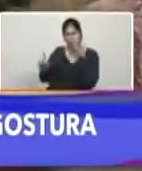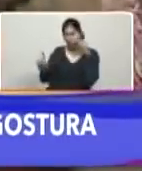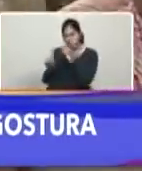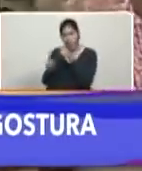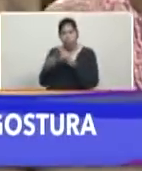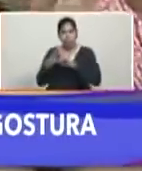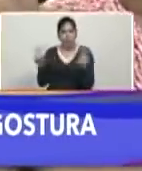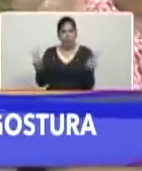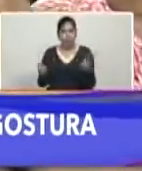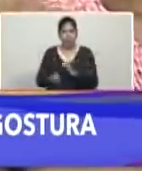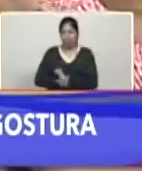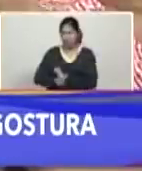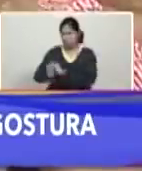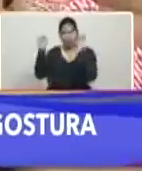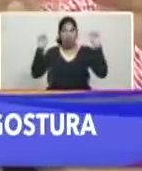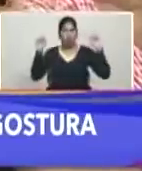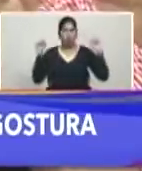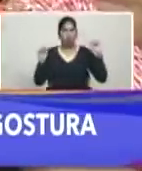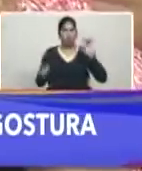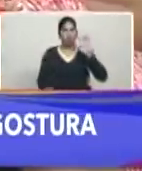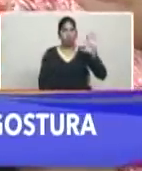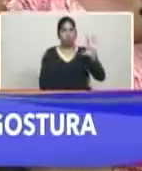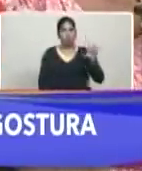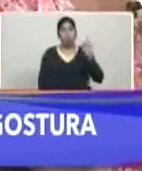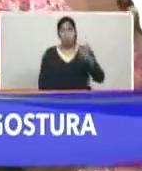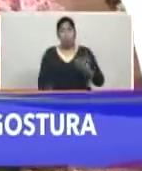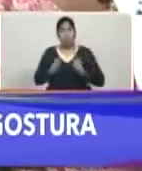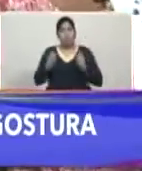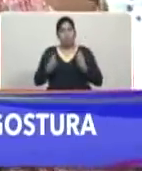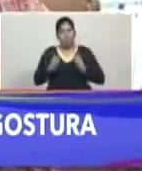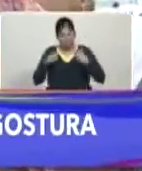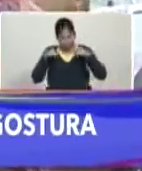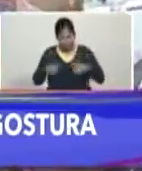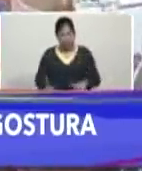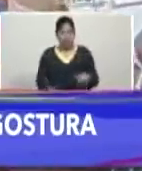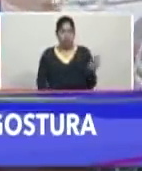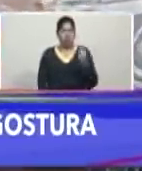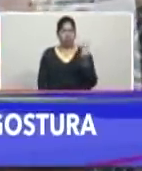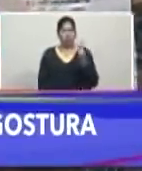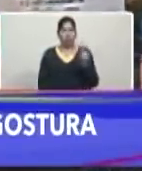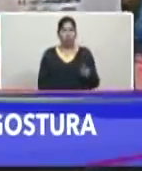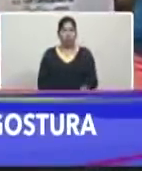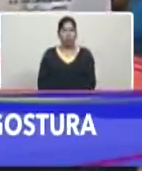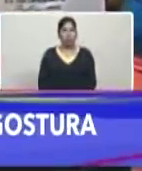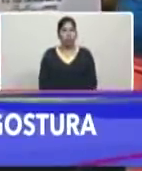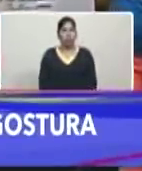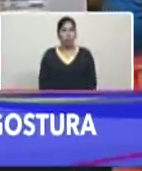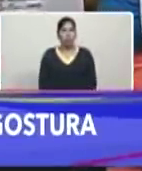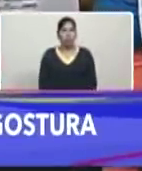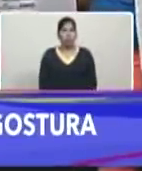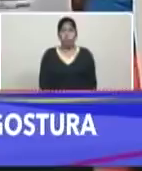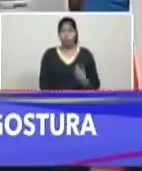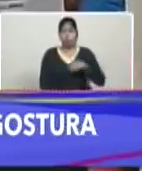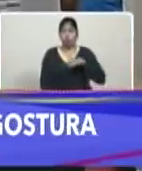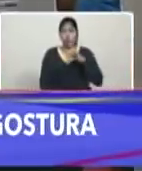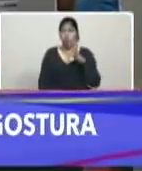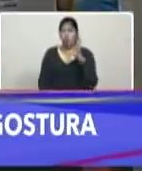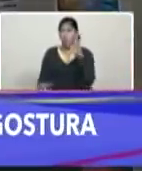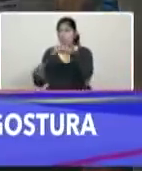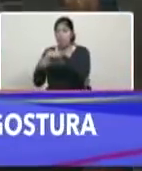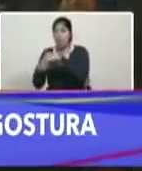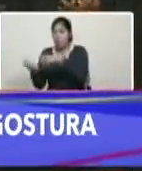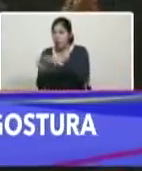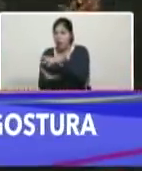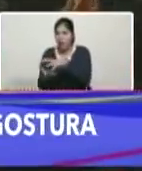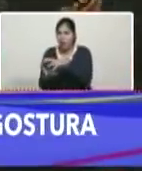la independencia, a la soberanía y a la vida tranquila del pueblo de Venezuela. No nos metemos con nadie,